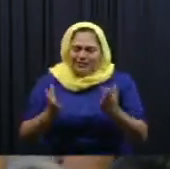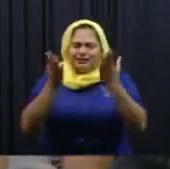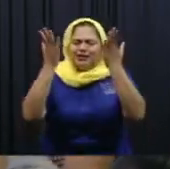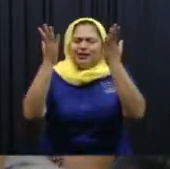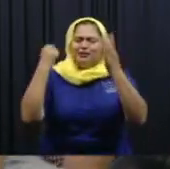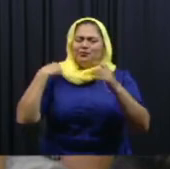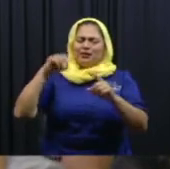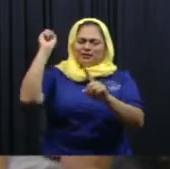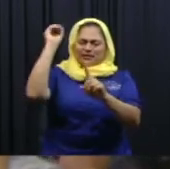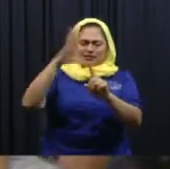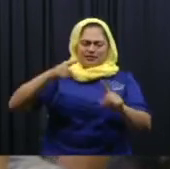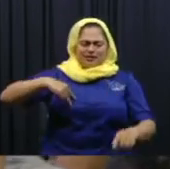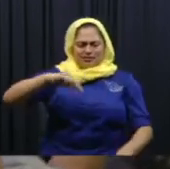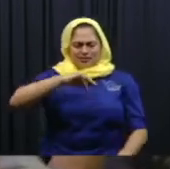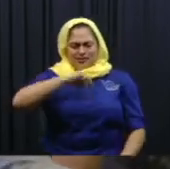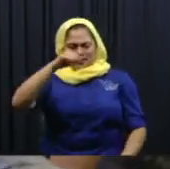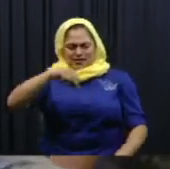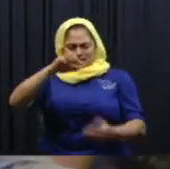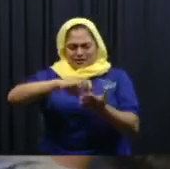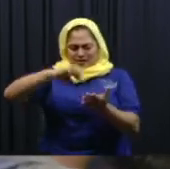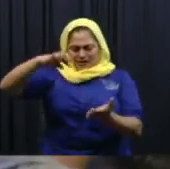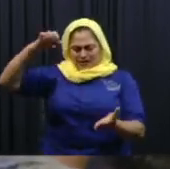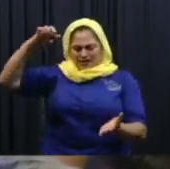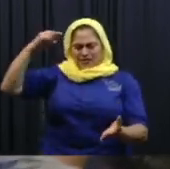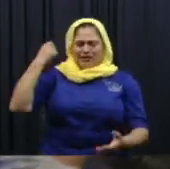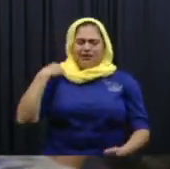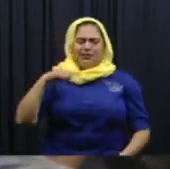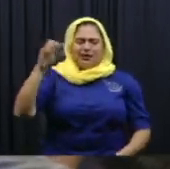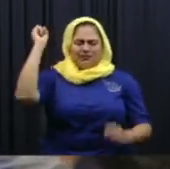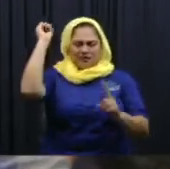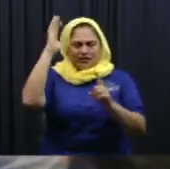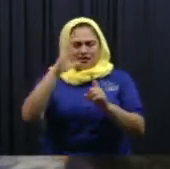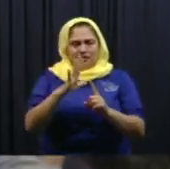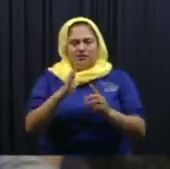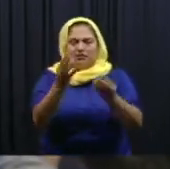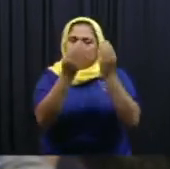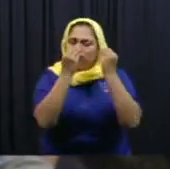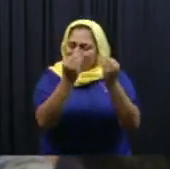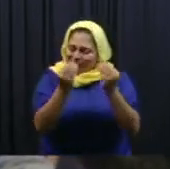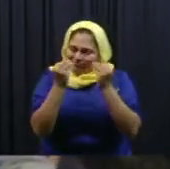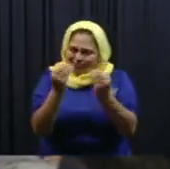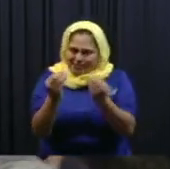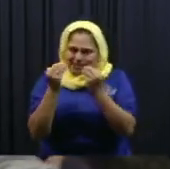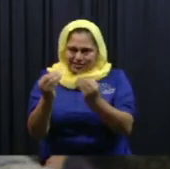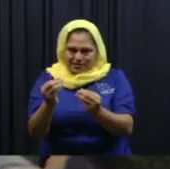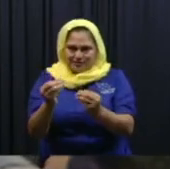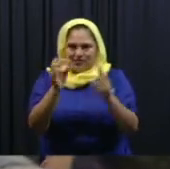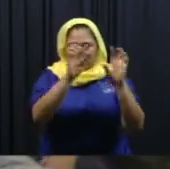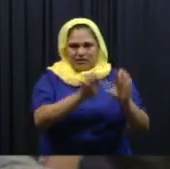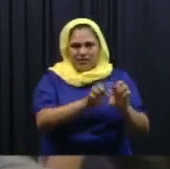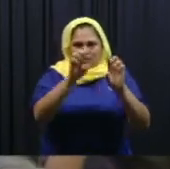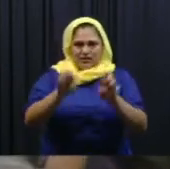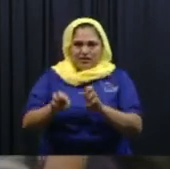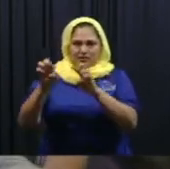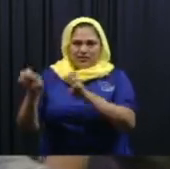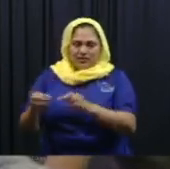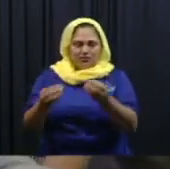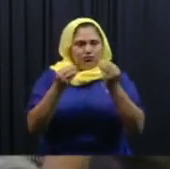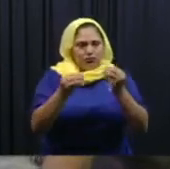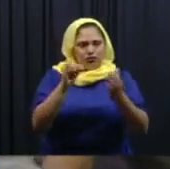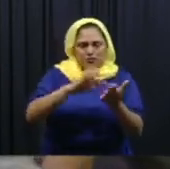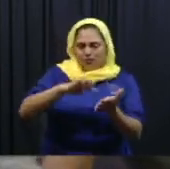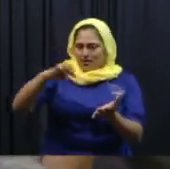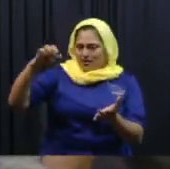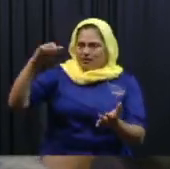bendición de nosotros en este país pero para bendición de muchísimas muchísimas personas en muchos